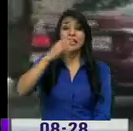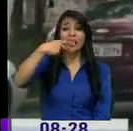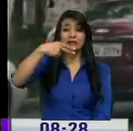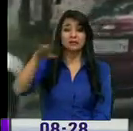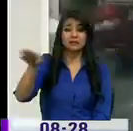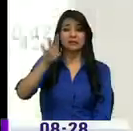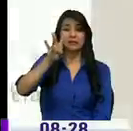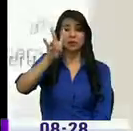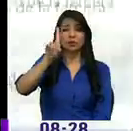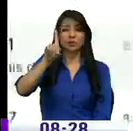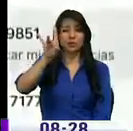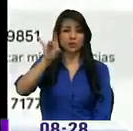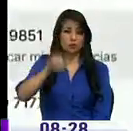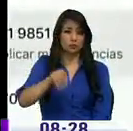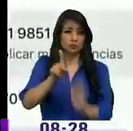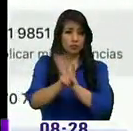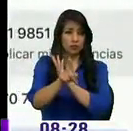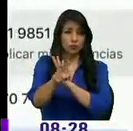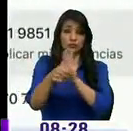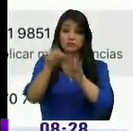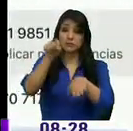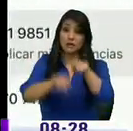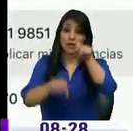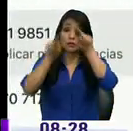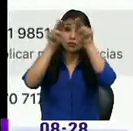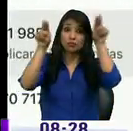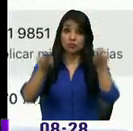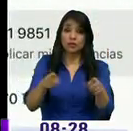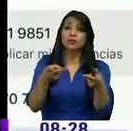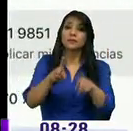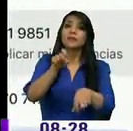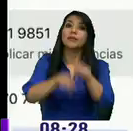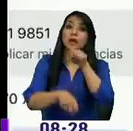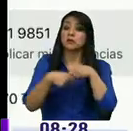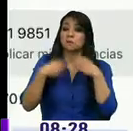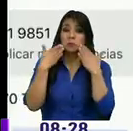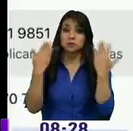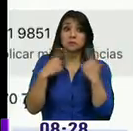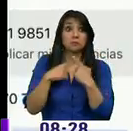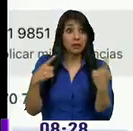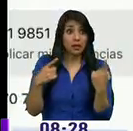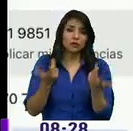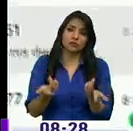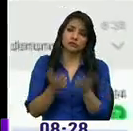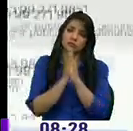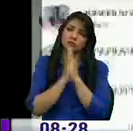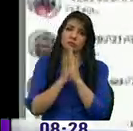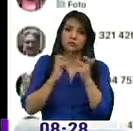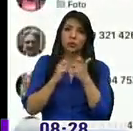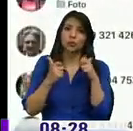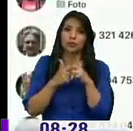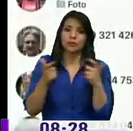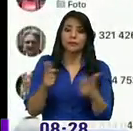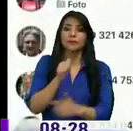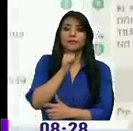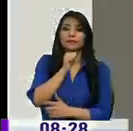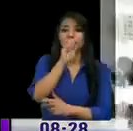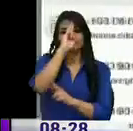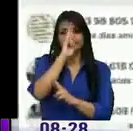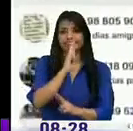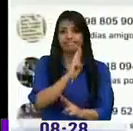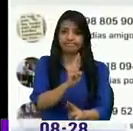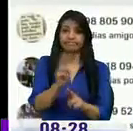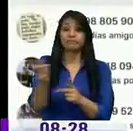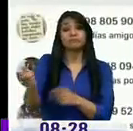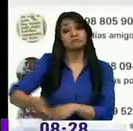PCH 7471. De acuerdo a esta denuncia, hizo daño al puente. ¿Cuánto daño al puente? No sé, pero también es un problema de falto de